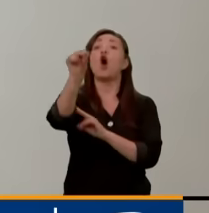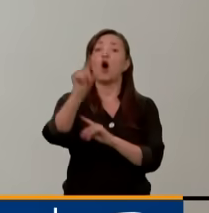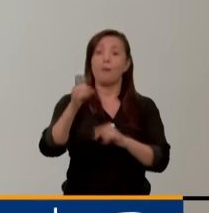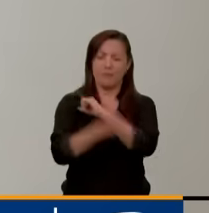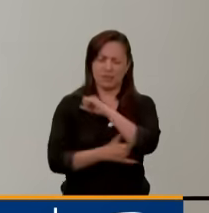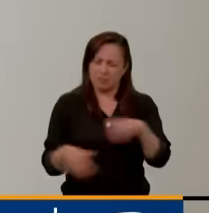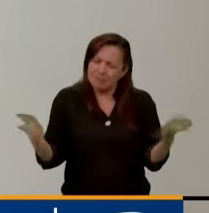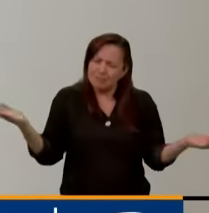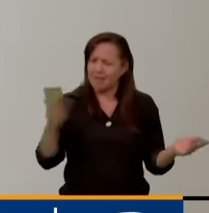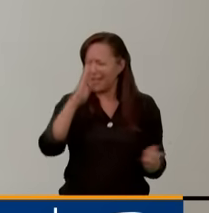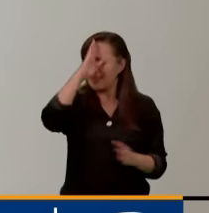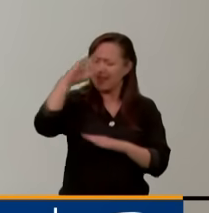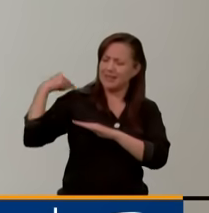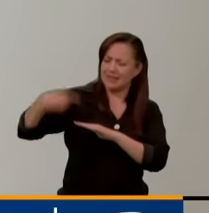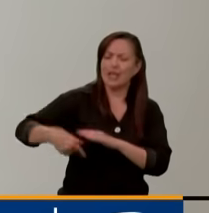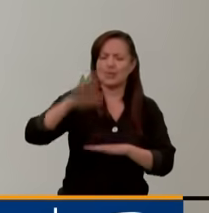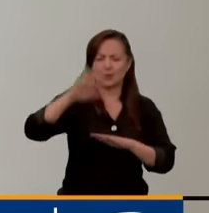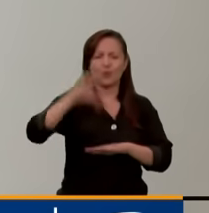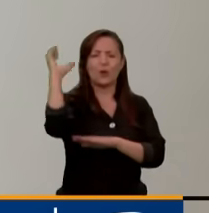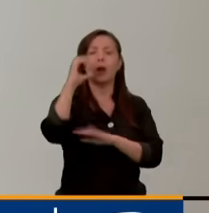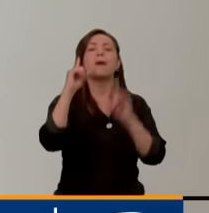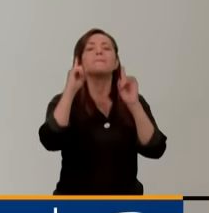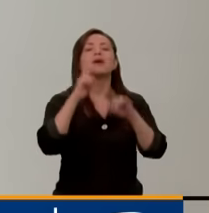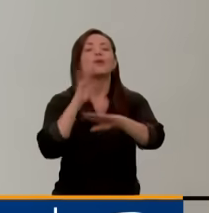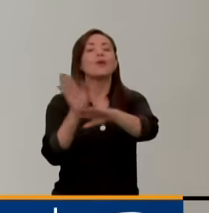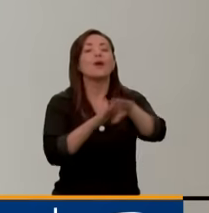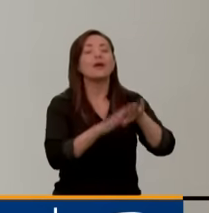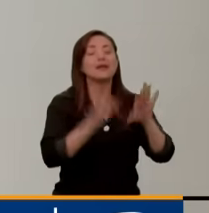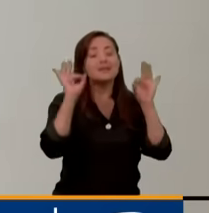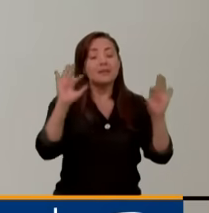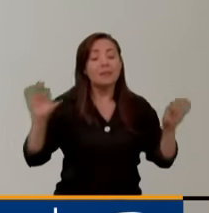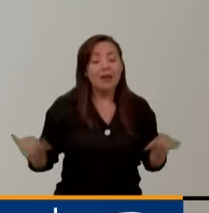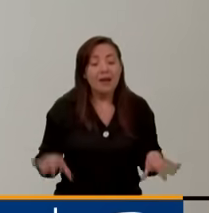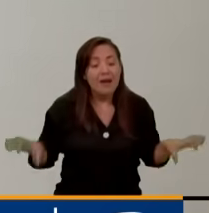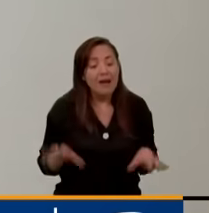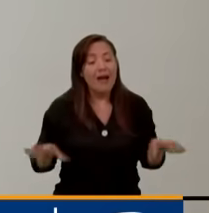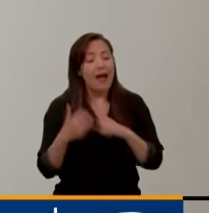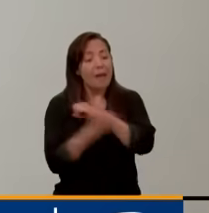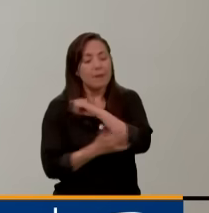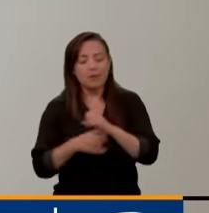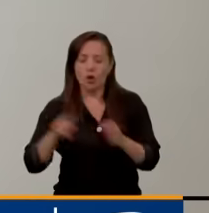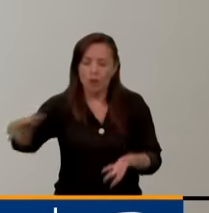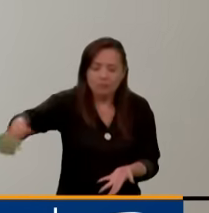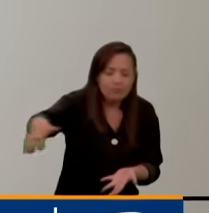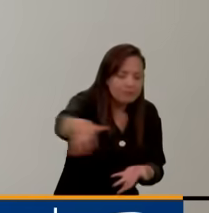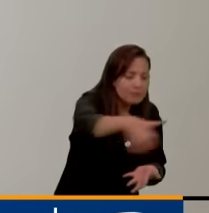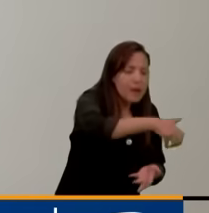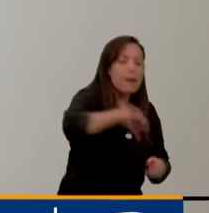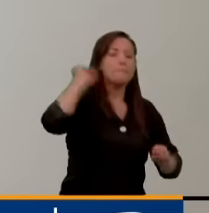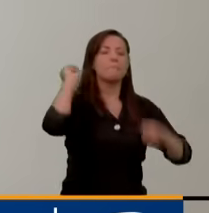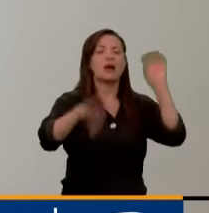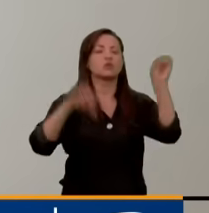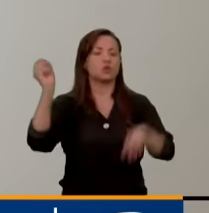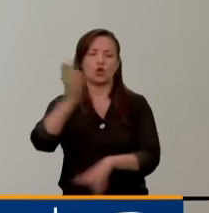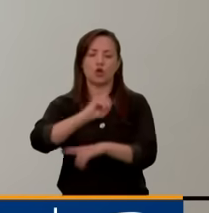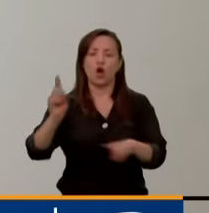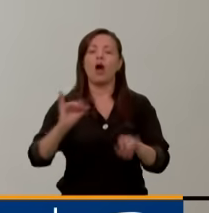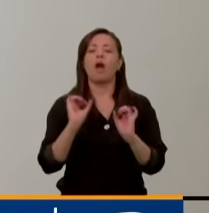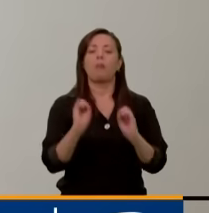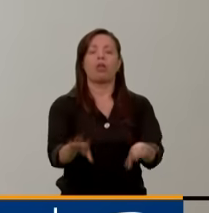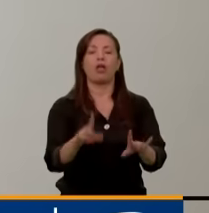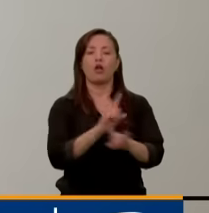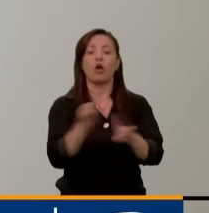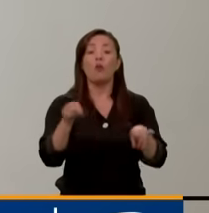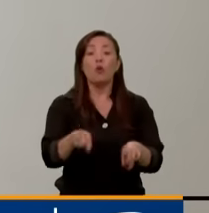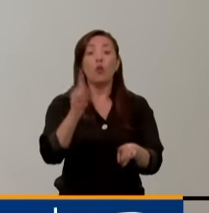porque es una tradición colombiana. Lo que estamos hablando es de que cuando hagamos estos paseos de olla, recojamos la basura, no dejemos nada alrededor, porque este tipo de